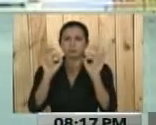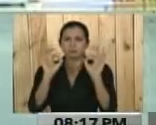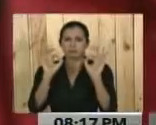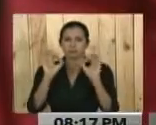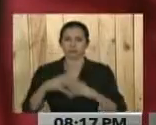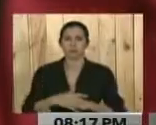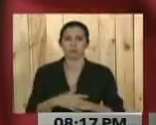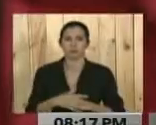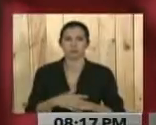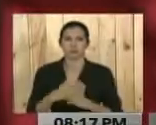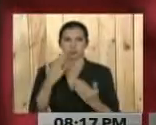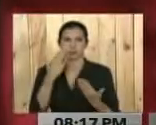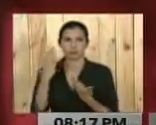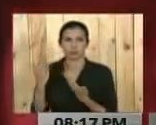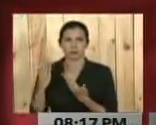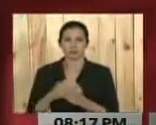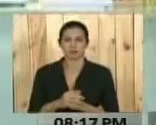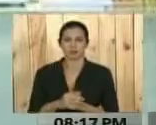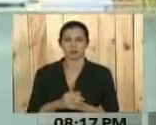Millán.